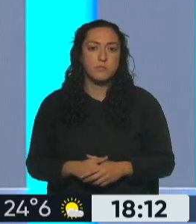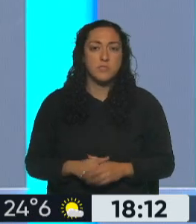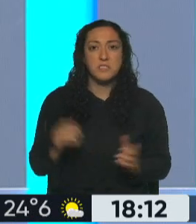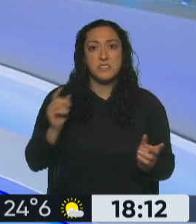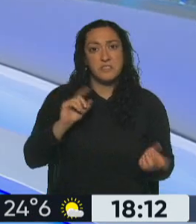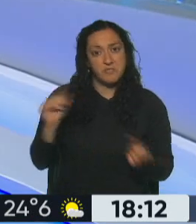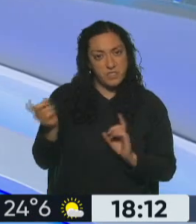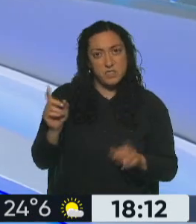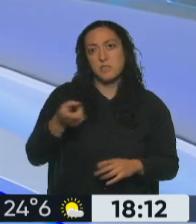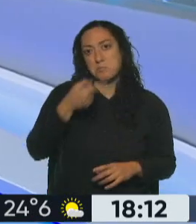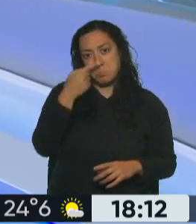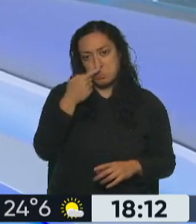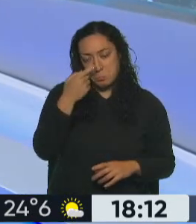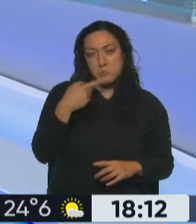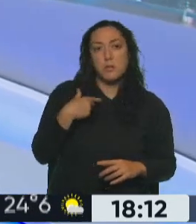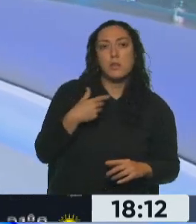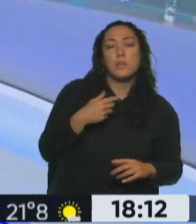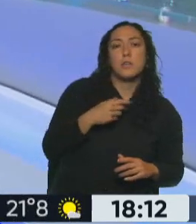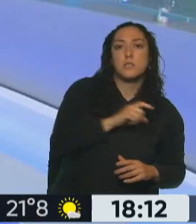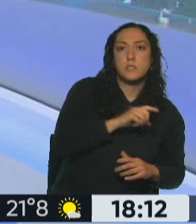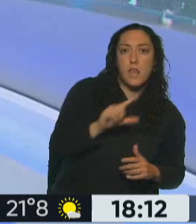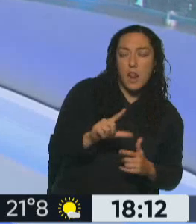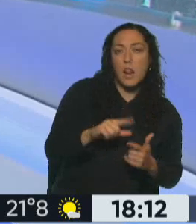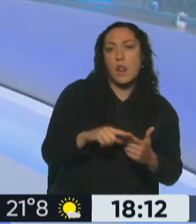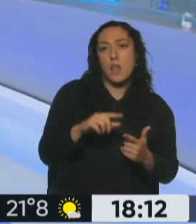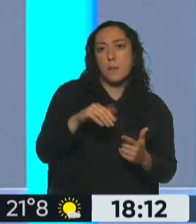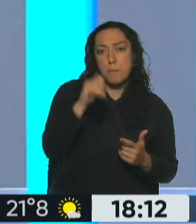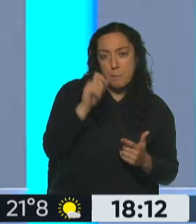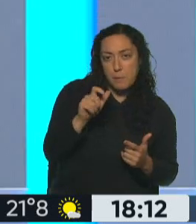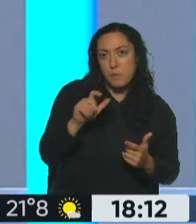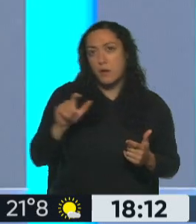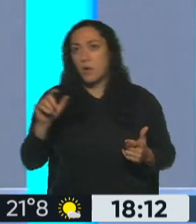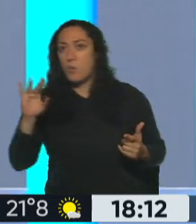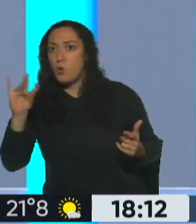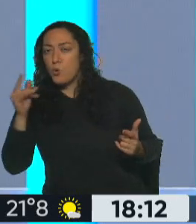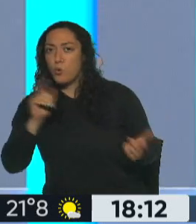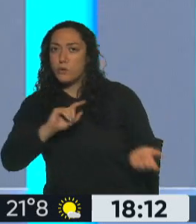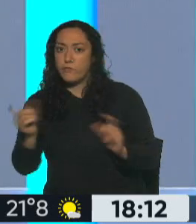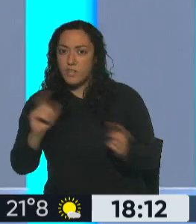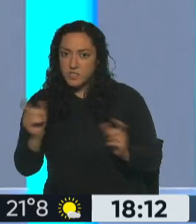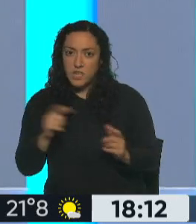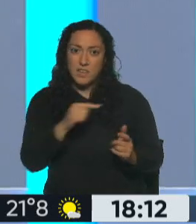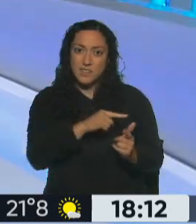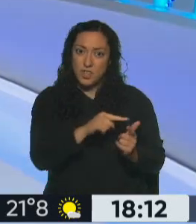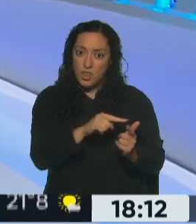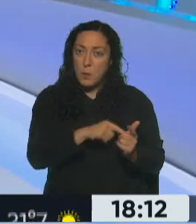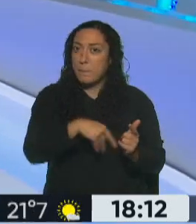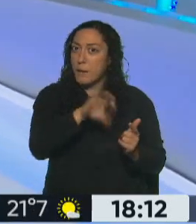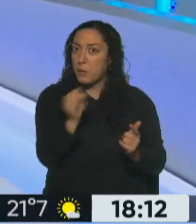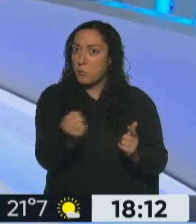abre entre los dólares financieros y el dólar blue. Y siempre hay que prestarle más atención a los dólares financieros, porque son los dólares con los